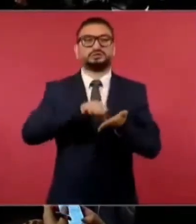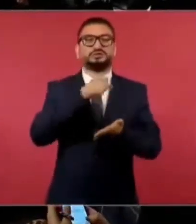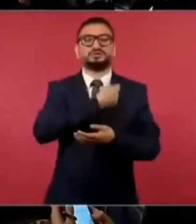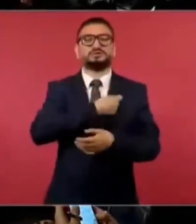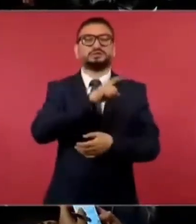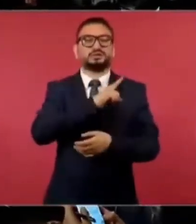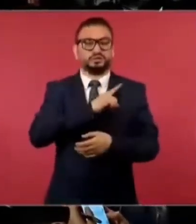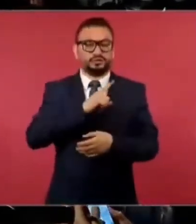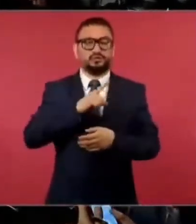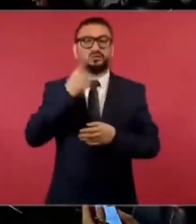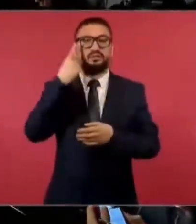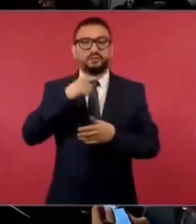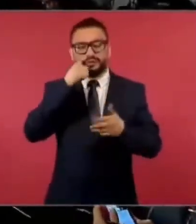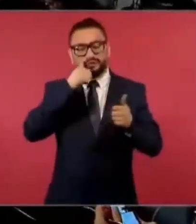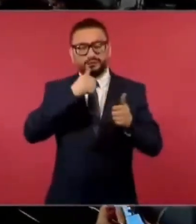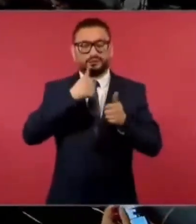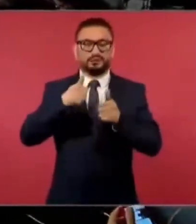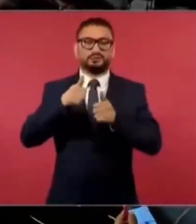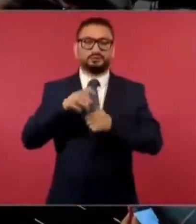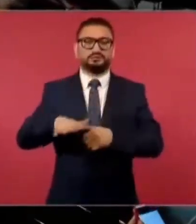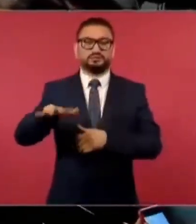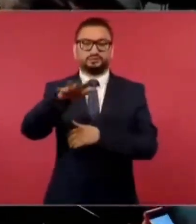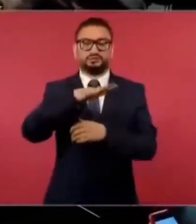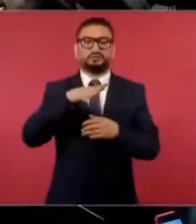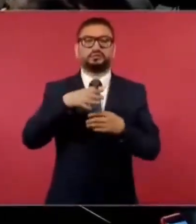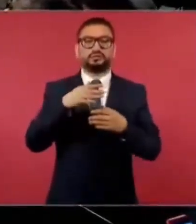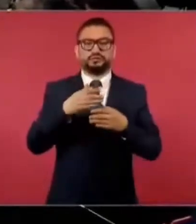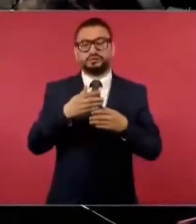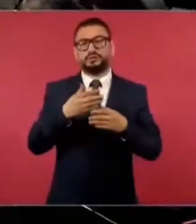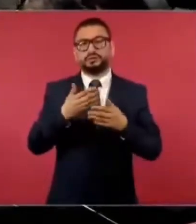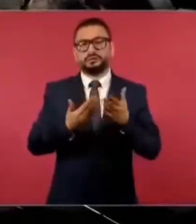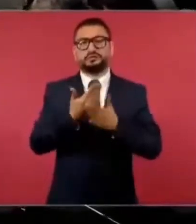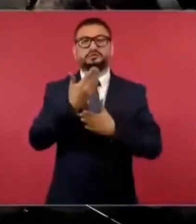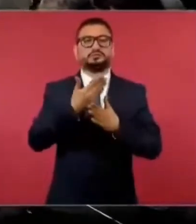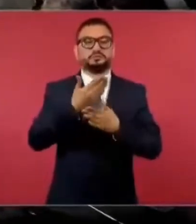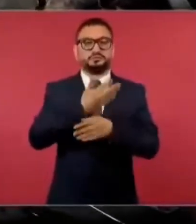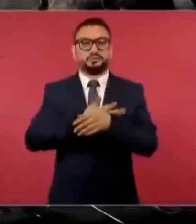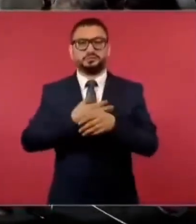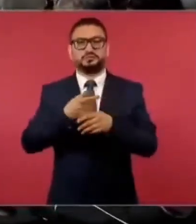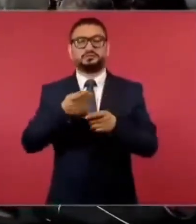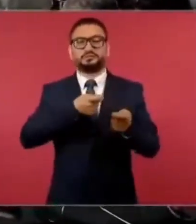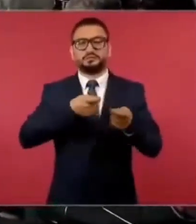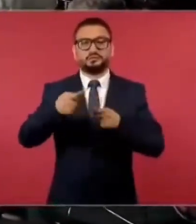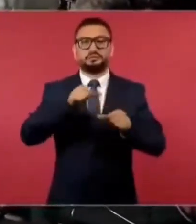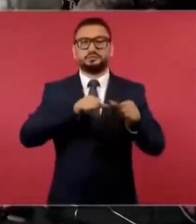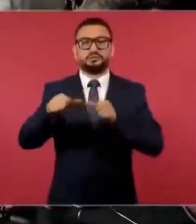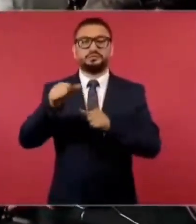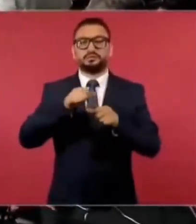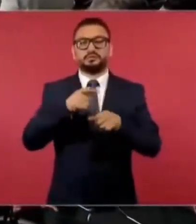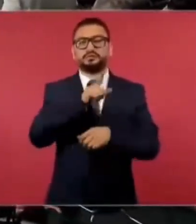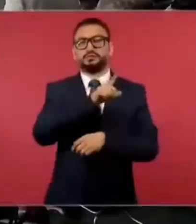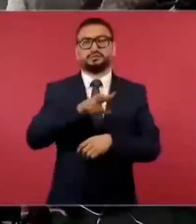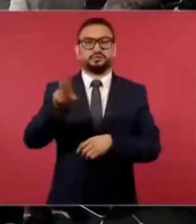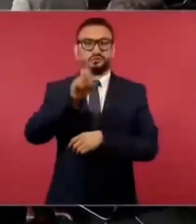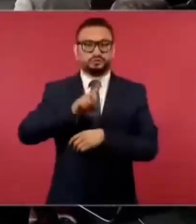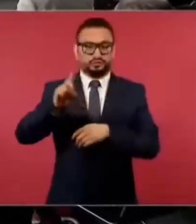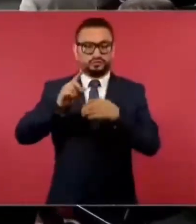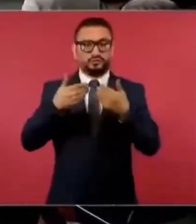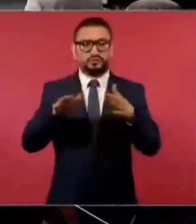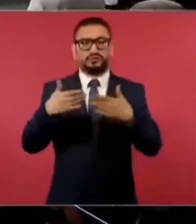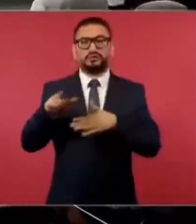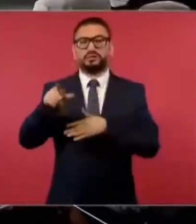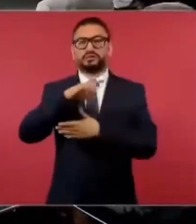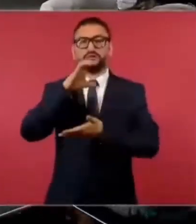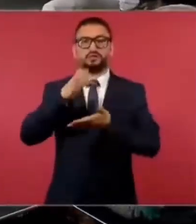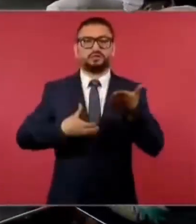salud, para la cobertura de los turnos y que logremos abrir de lunes a domingo, son